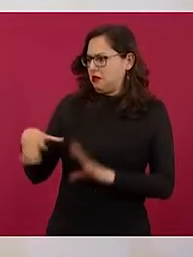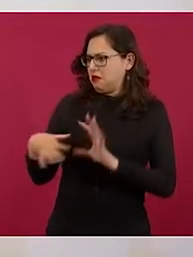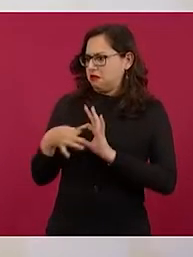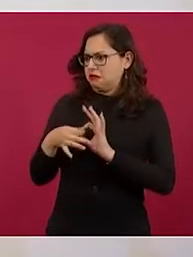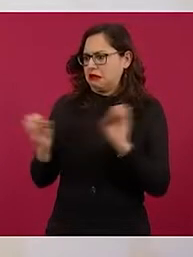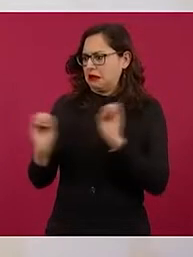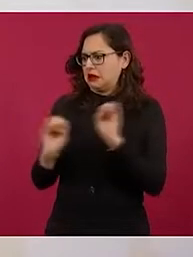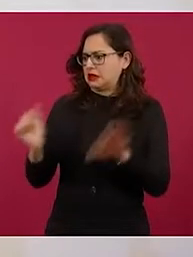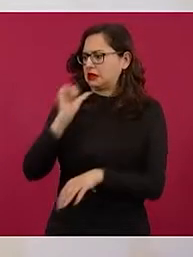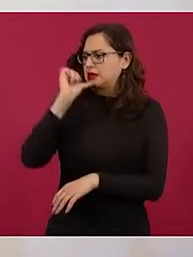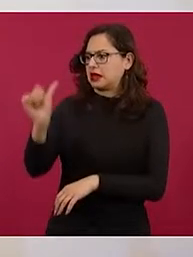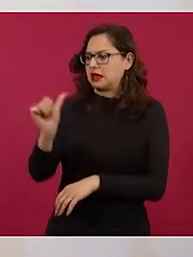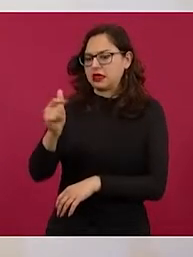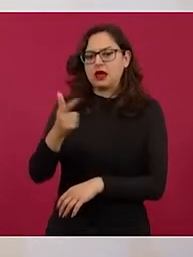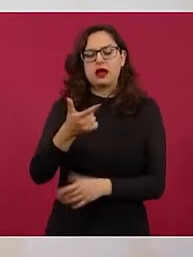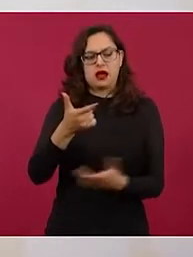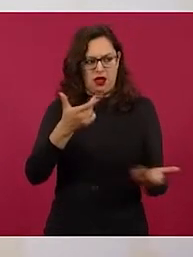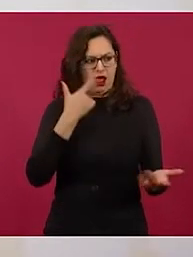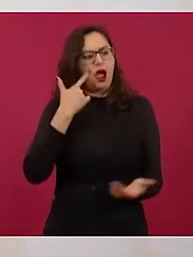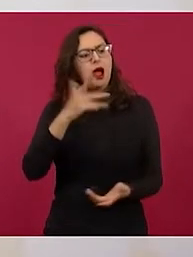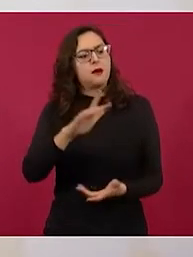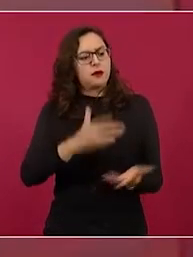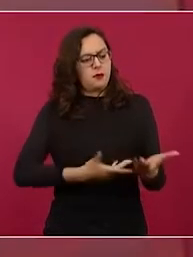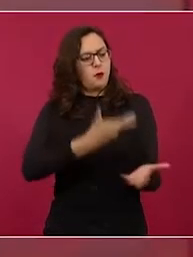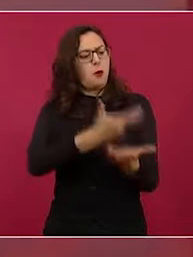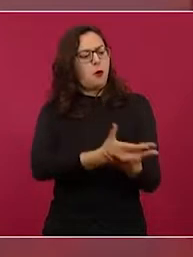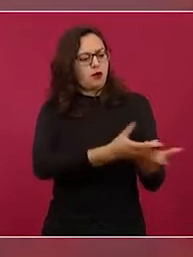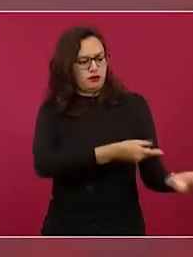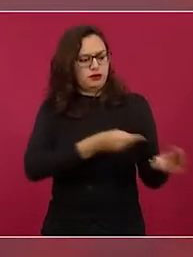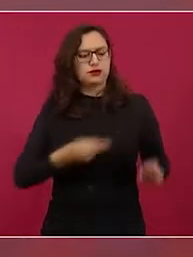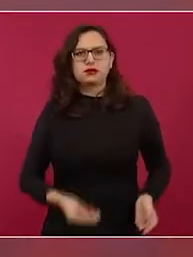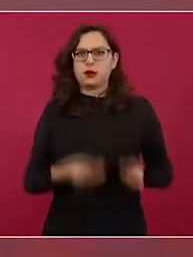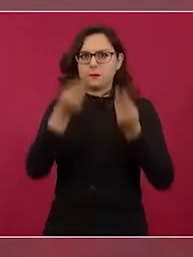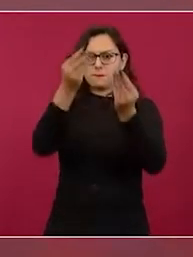que estaba pidiendo el INE